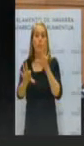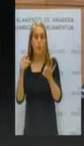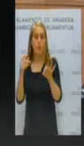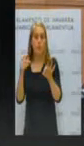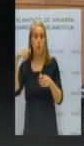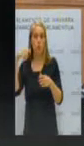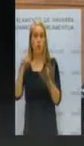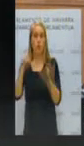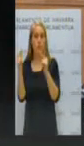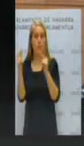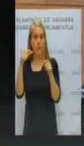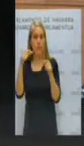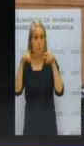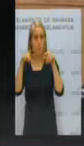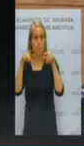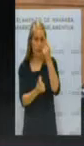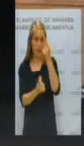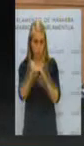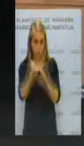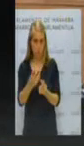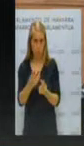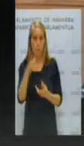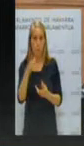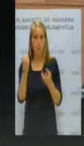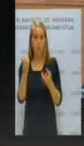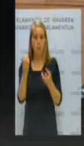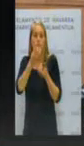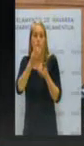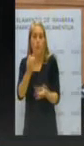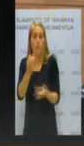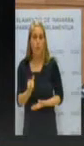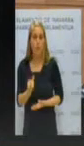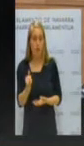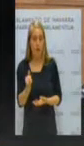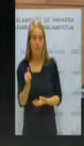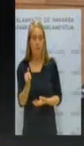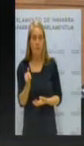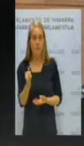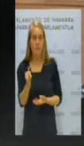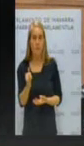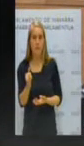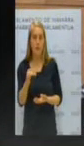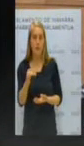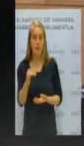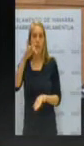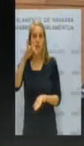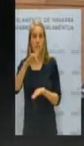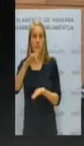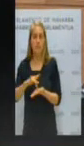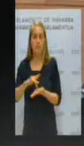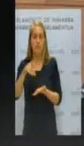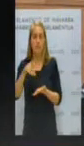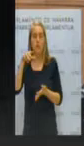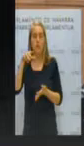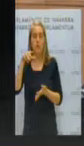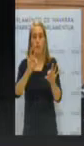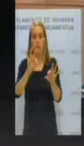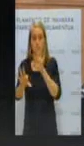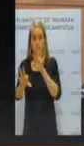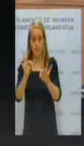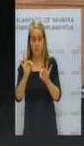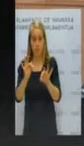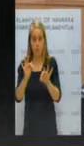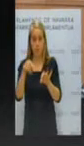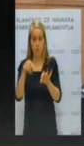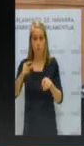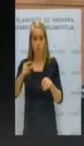presupuestos son con la información que se dispone en cada momento y, probablemente, en el momento de las deliberaciones de otros debates